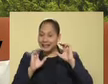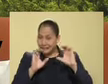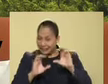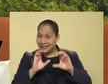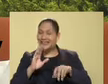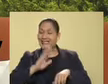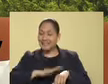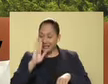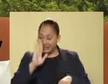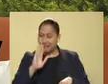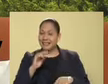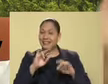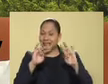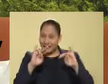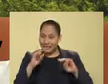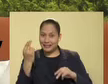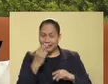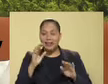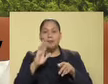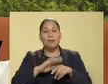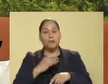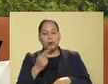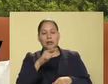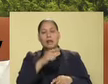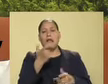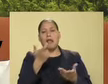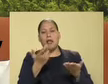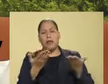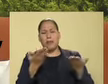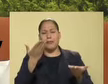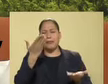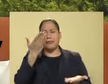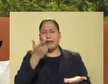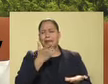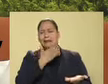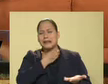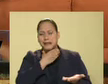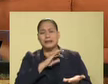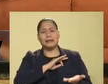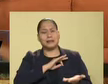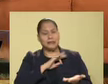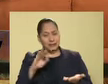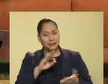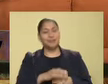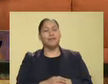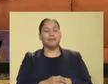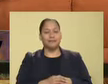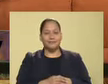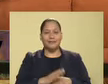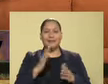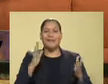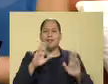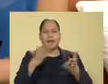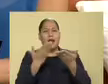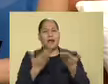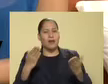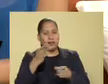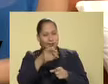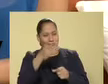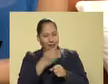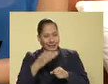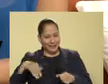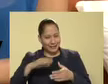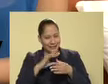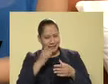cuidado, porque si no, ahí te vas a desfasar totalmente, ¿no? Claro. En tus pagos. Y ahora que estabas